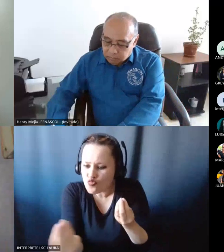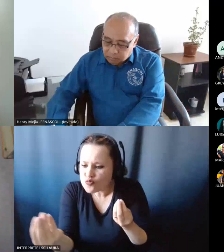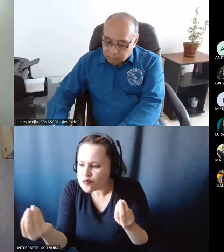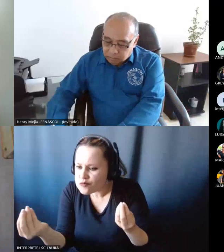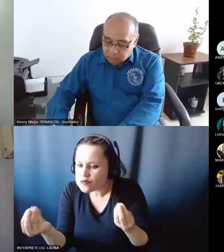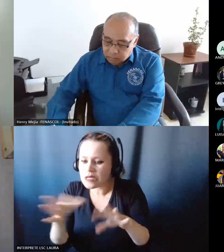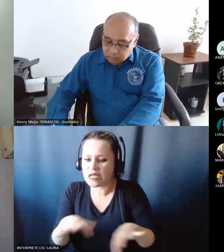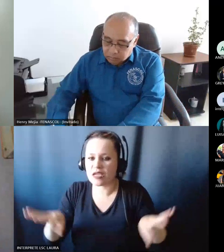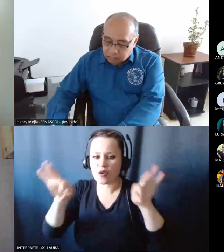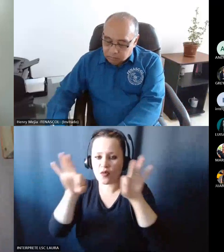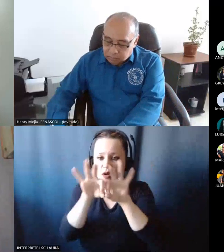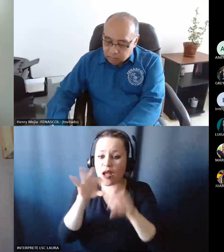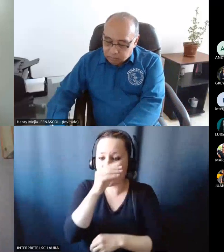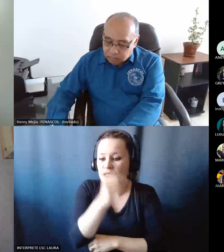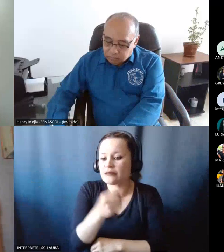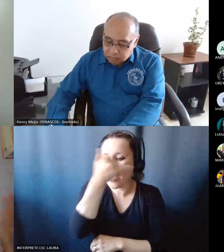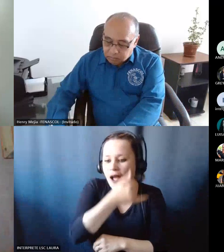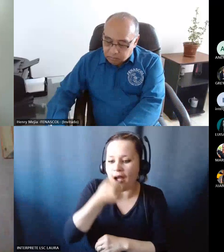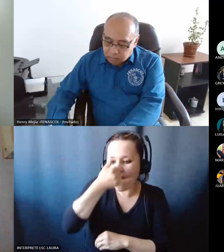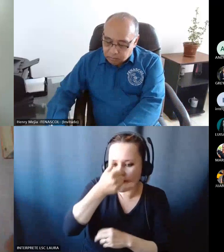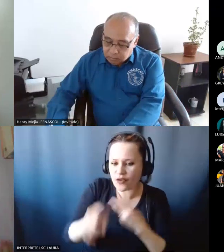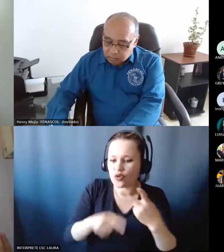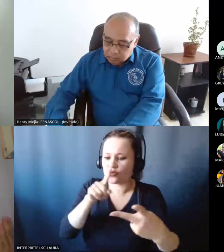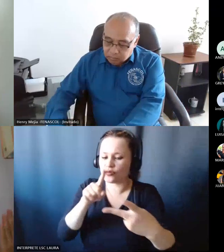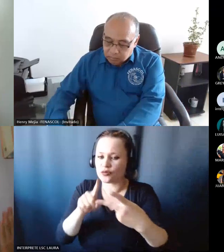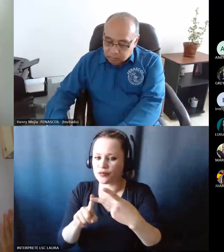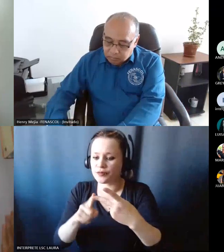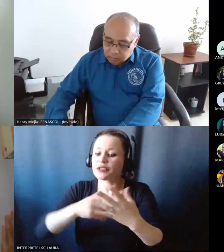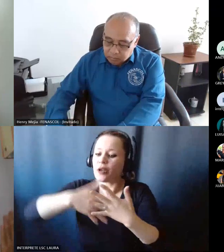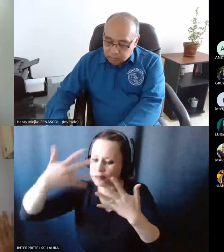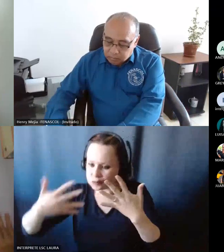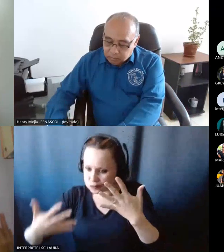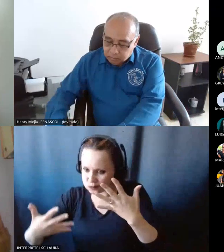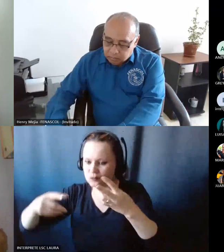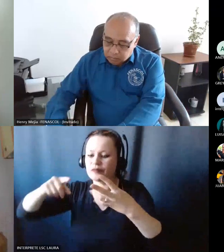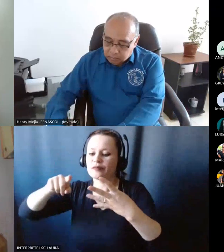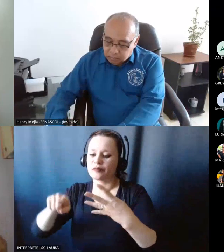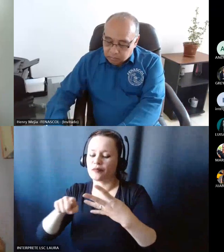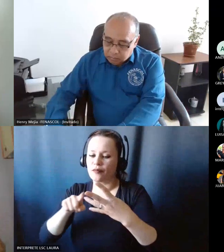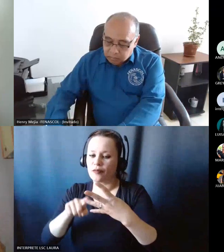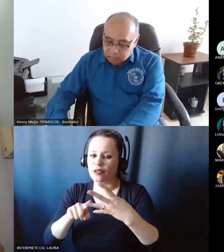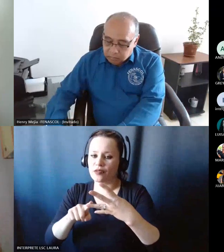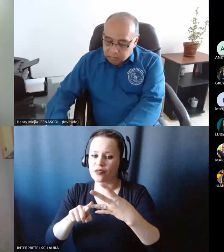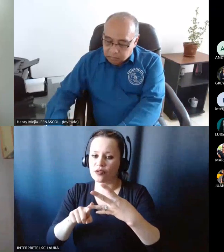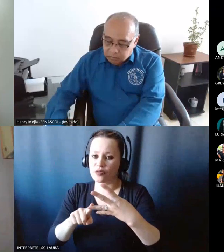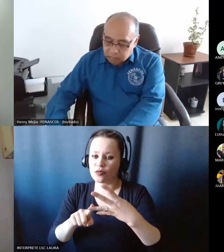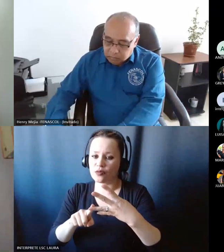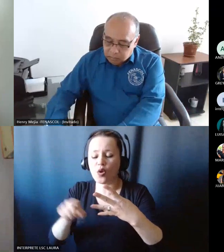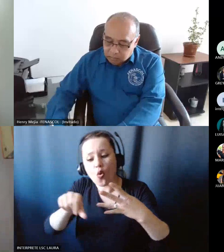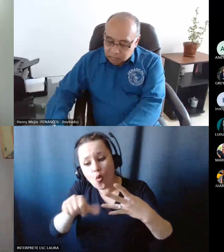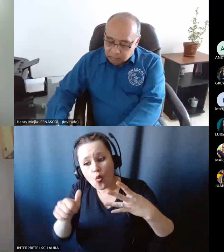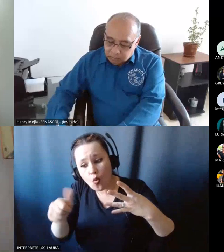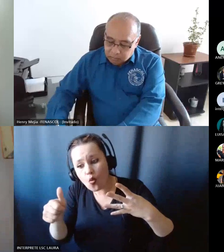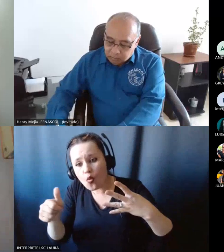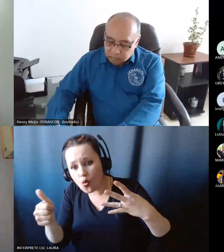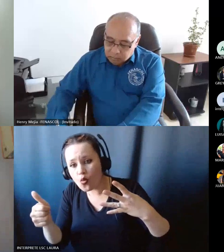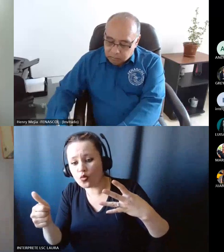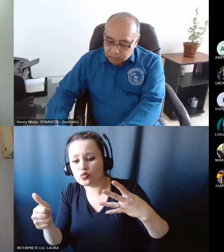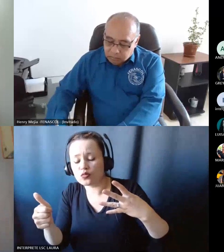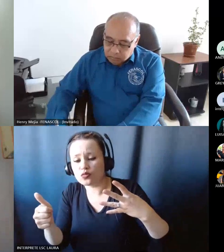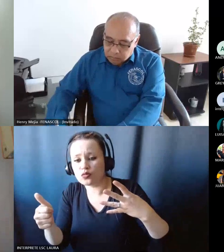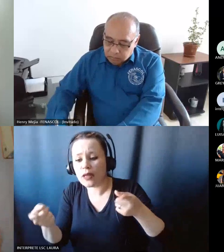como las comunidades afro como las comunidades lgtb q+ y un unos otros números de